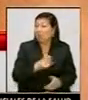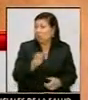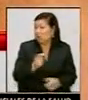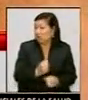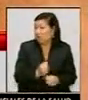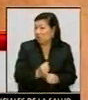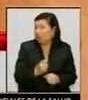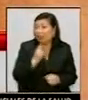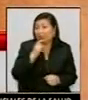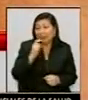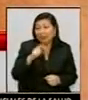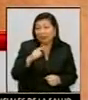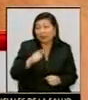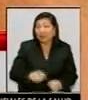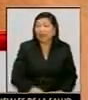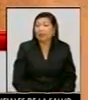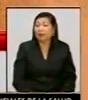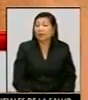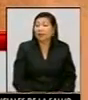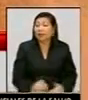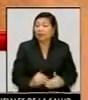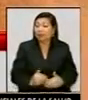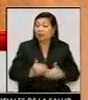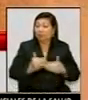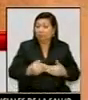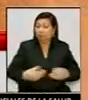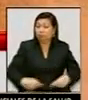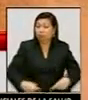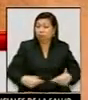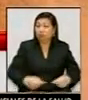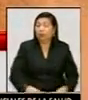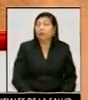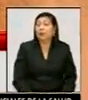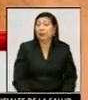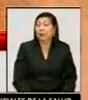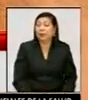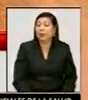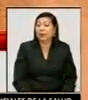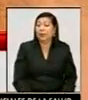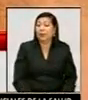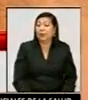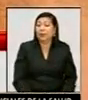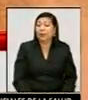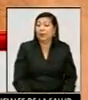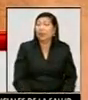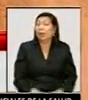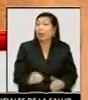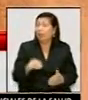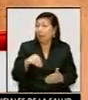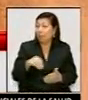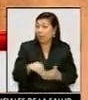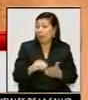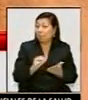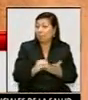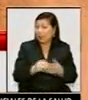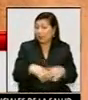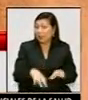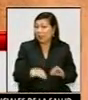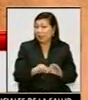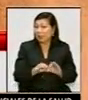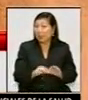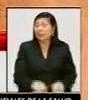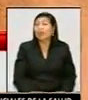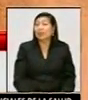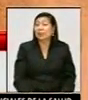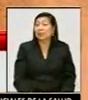trabajadores, va a necesitar un amplio debate. Entonces, tenemos que dar prioridad de prioridades a las